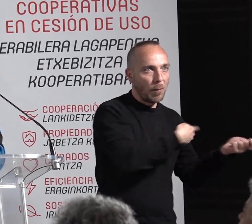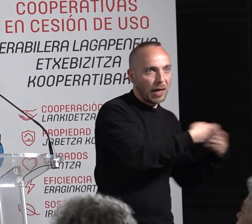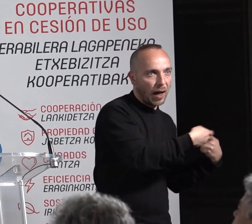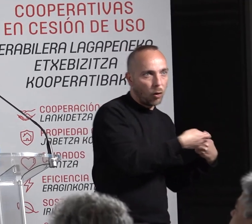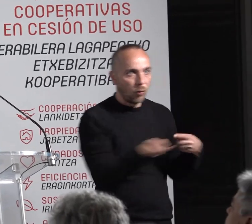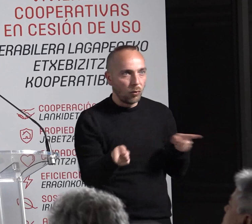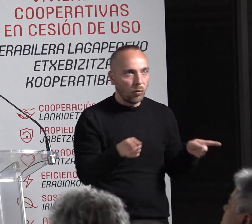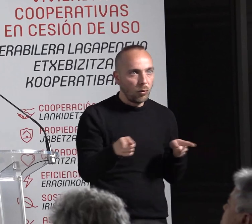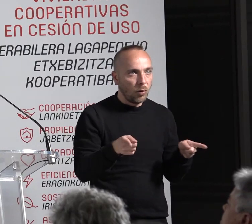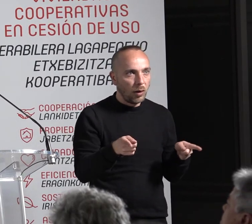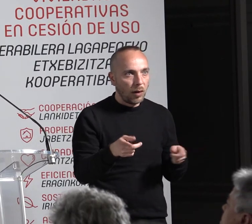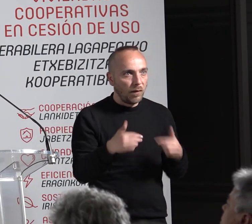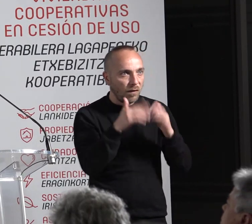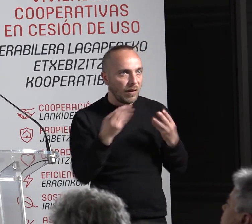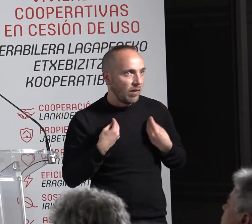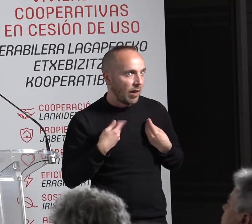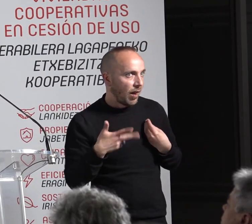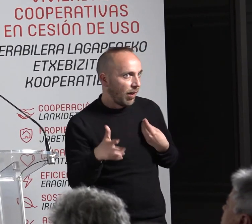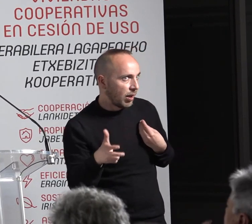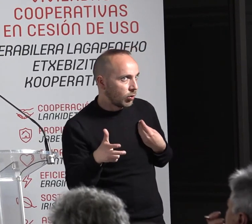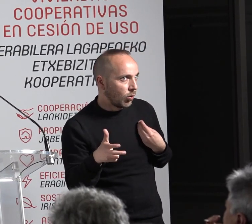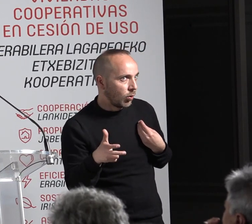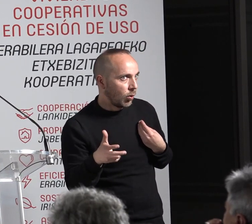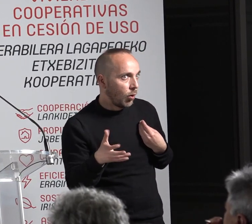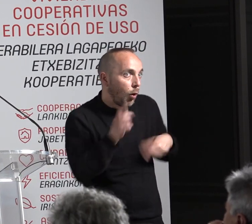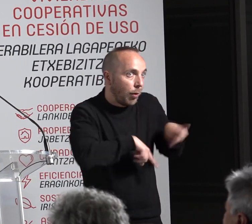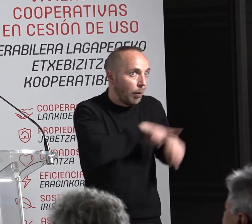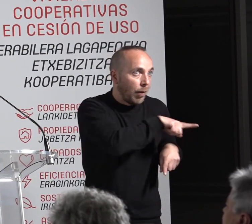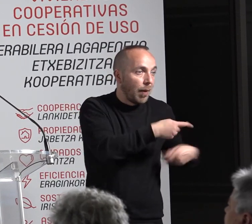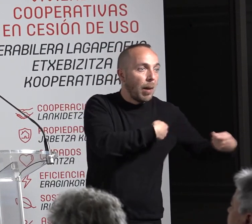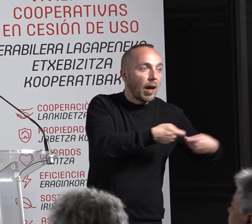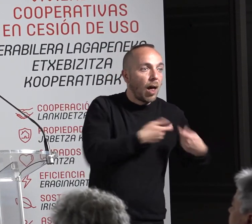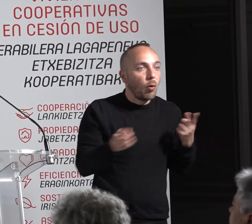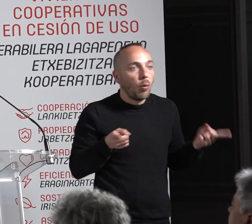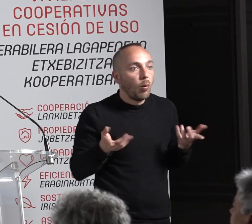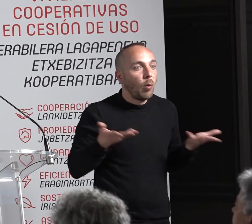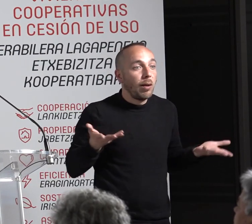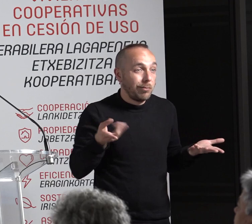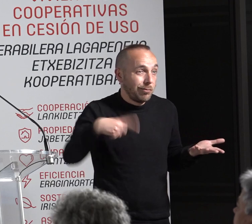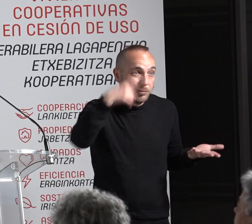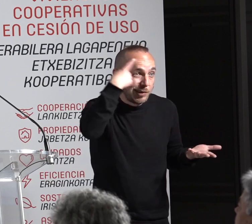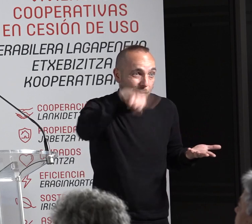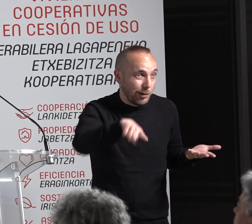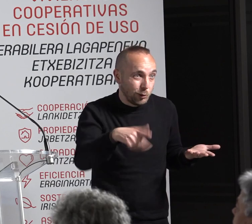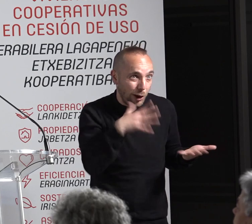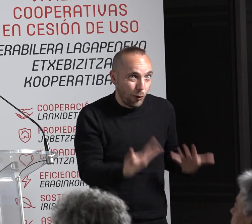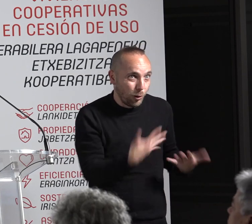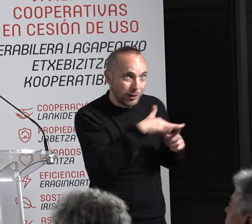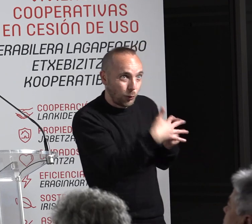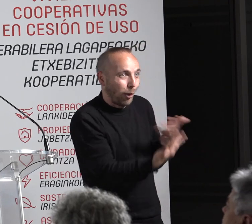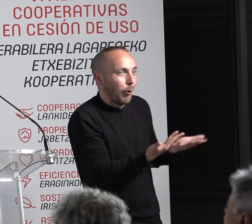decir, ¿es un derecho a la vivienda o está al albur del mercado, ¿no? Yo creo que todas y todos sabemos un poco dónde está en estos